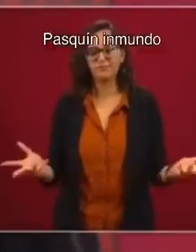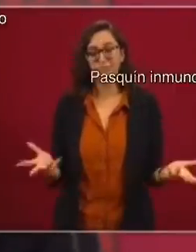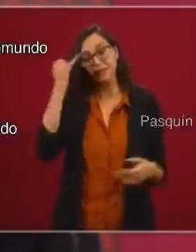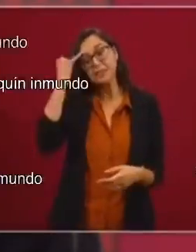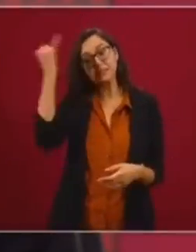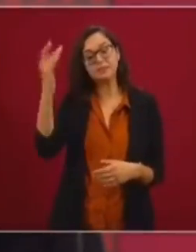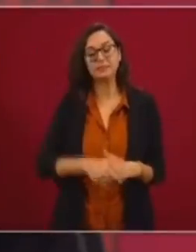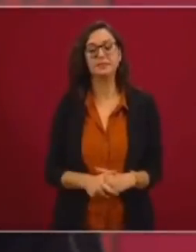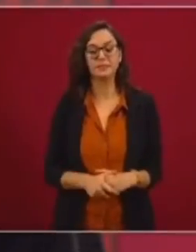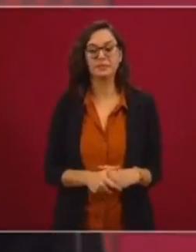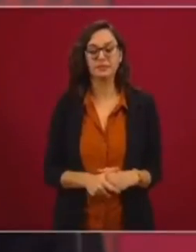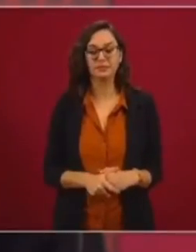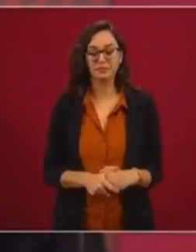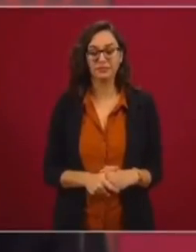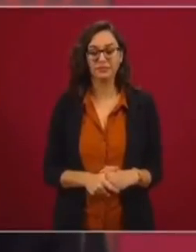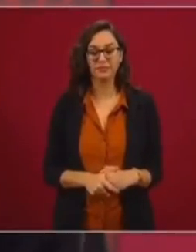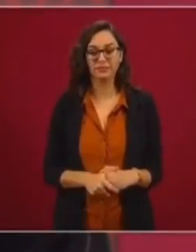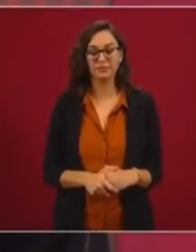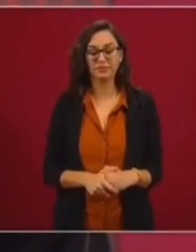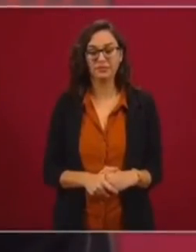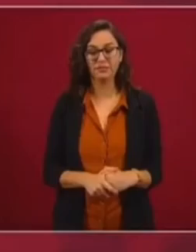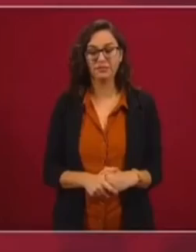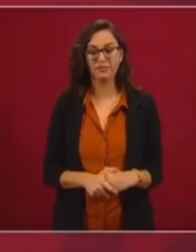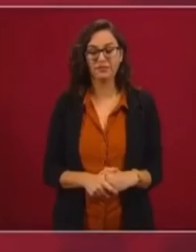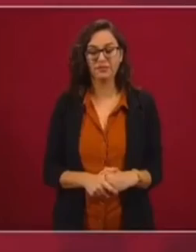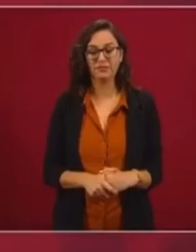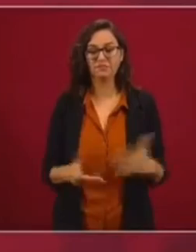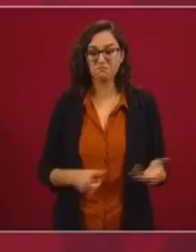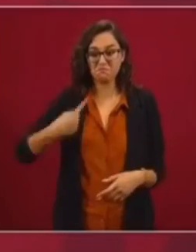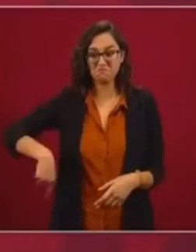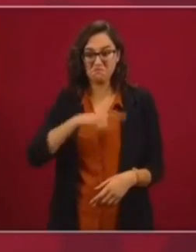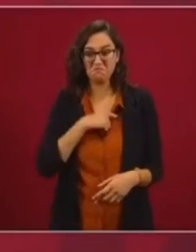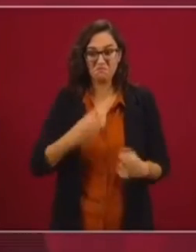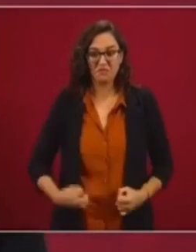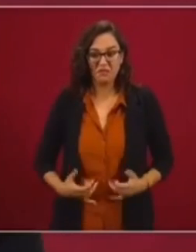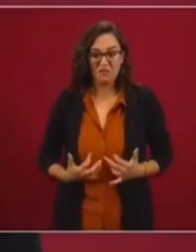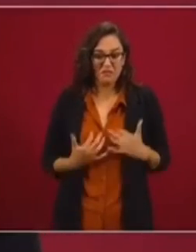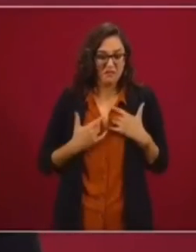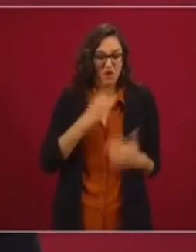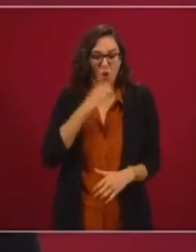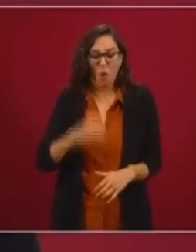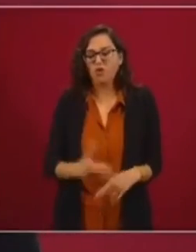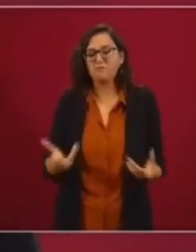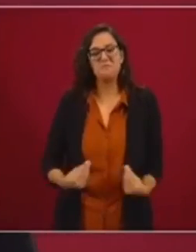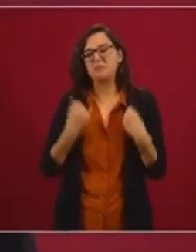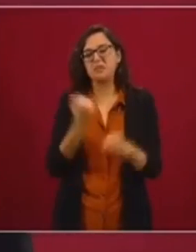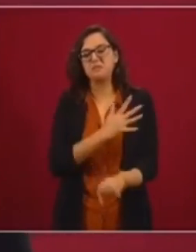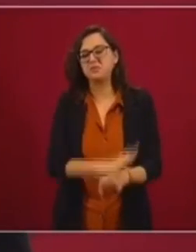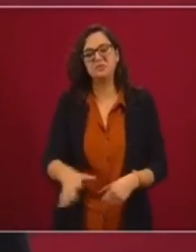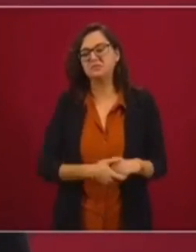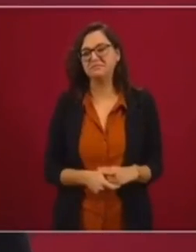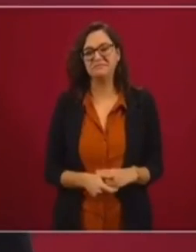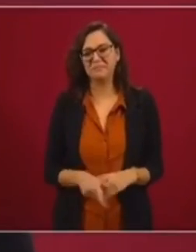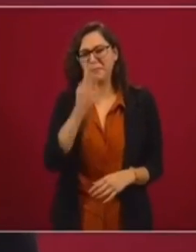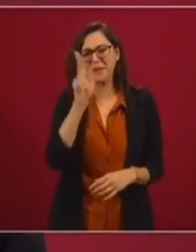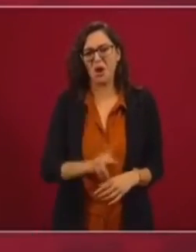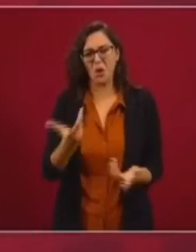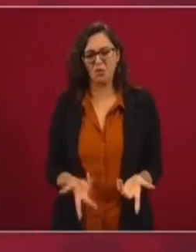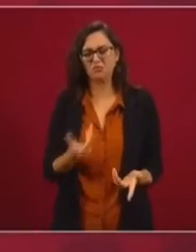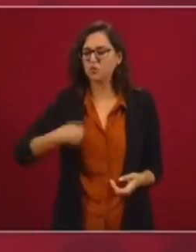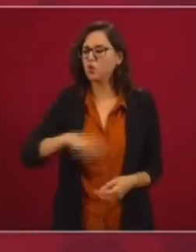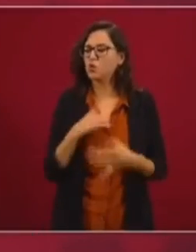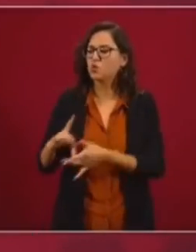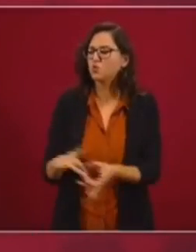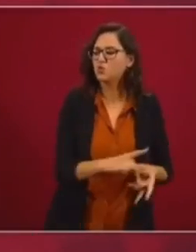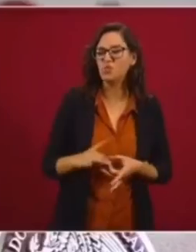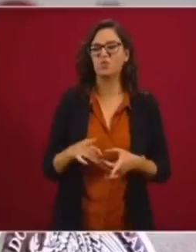Imagínense, si nos envenenáramos de odio, no podríamos vivir. Eso es lo peor que puede haber. Tenemos que ser